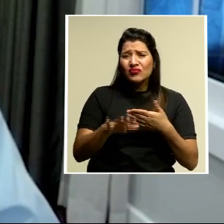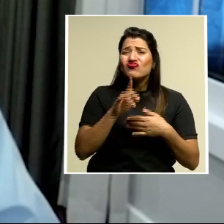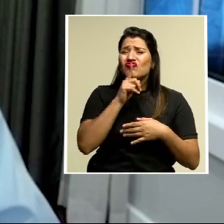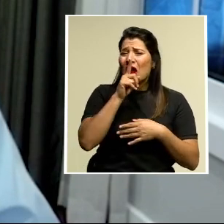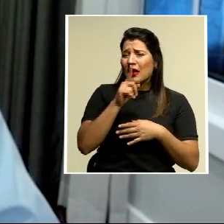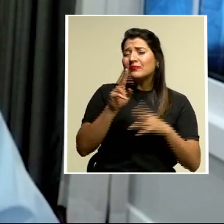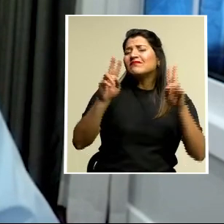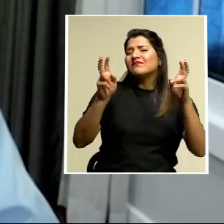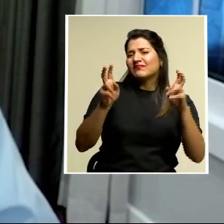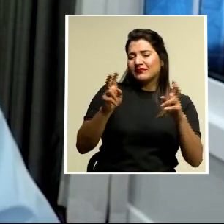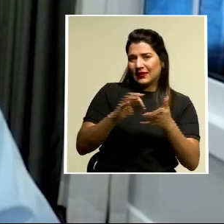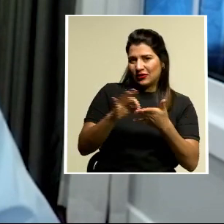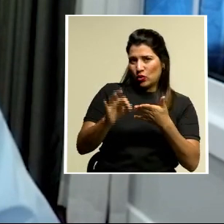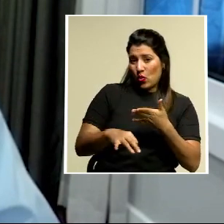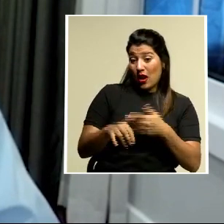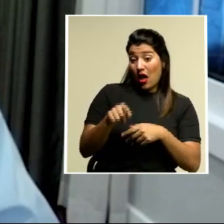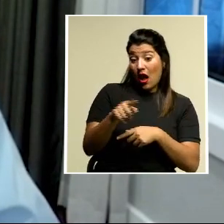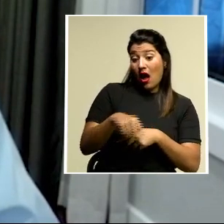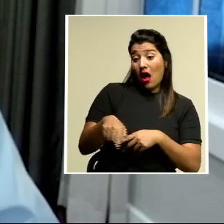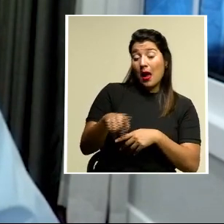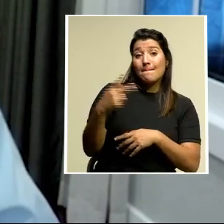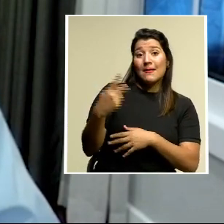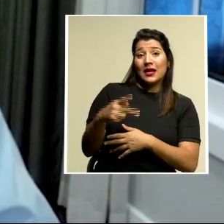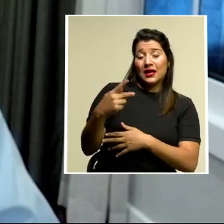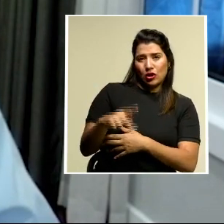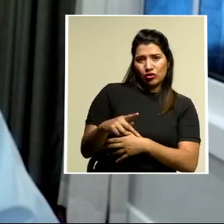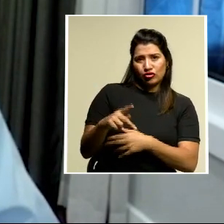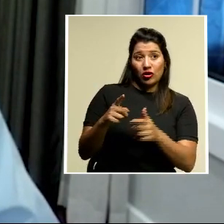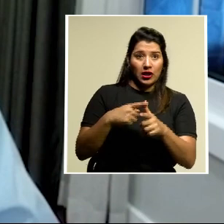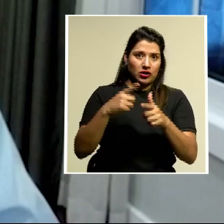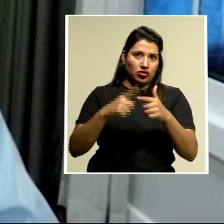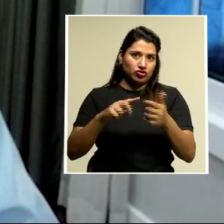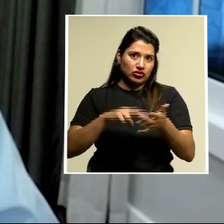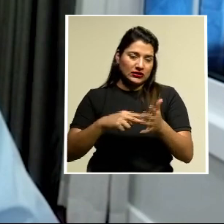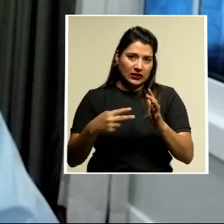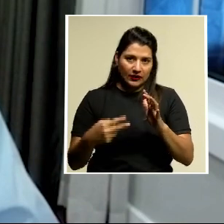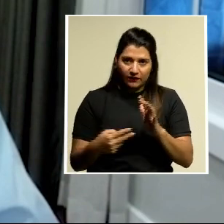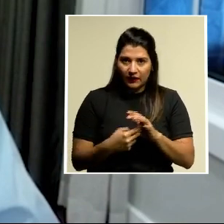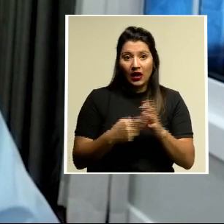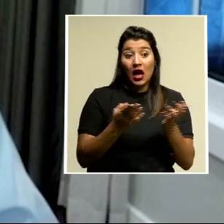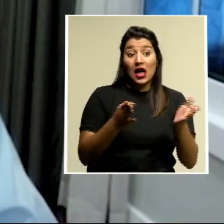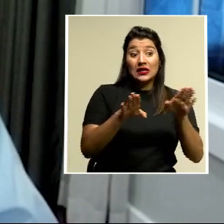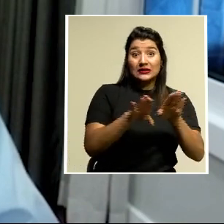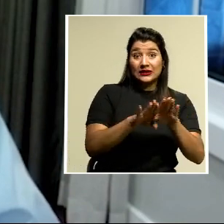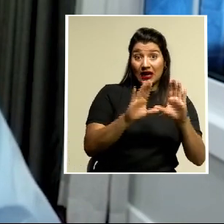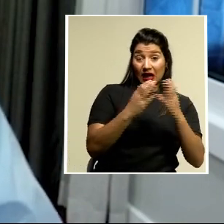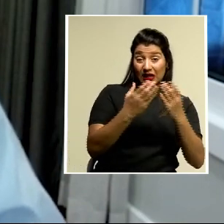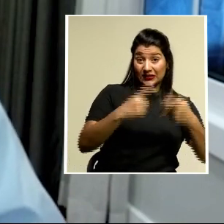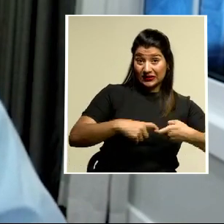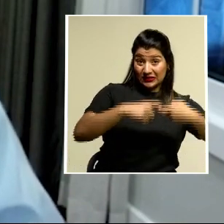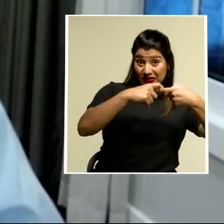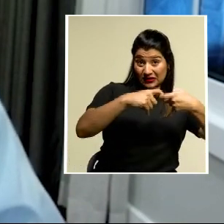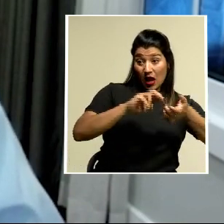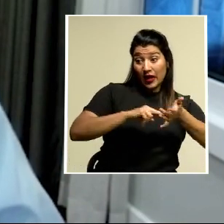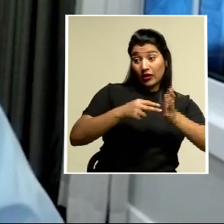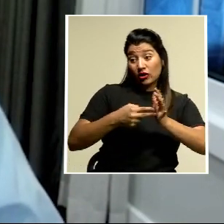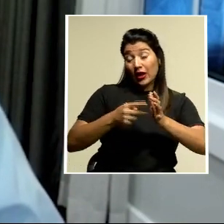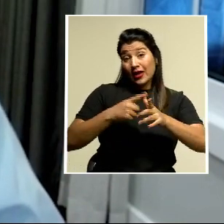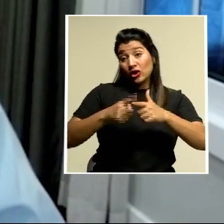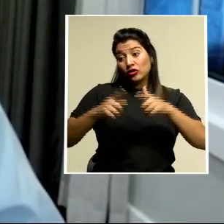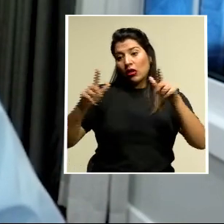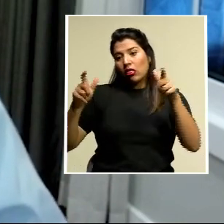de contagio, su reciente cierre debió producir una caída en la pandemia. Pero los